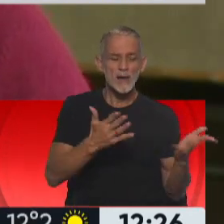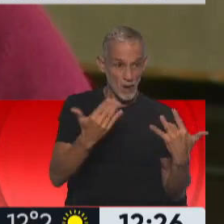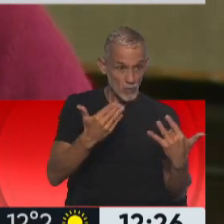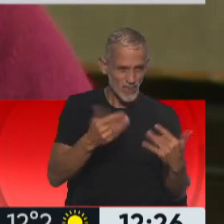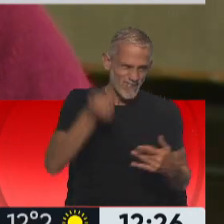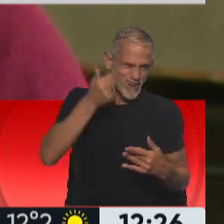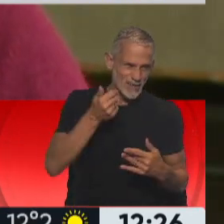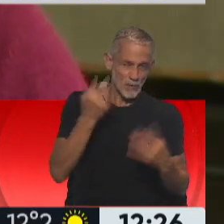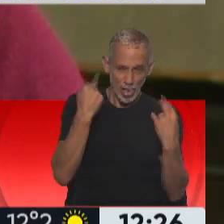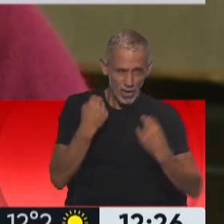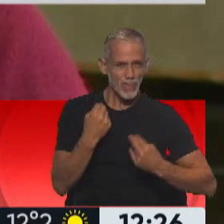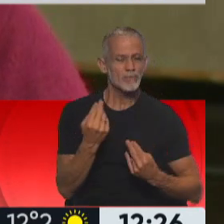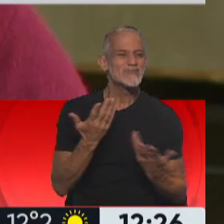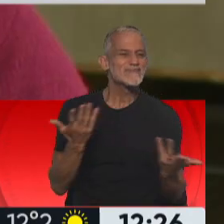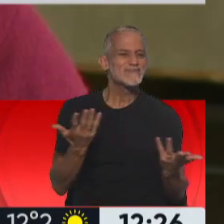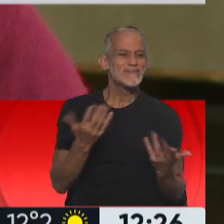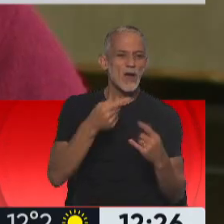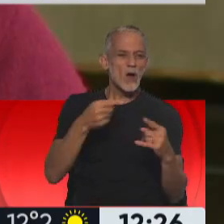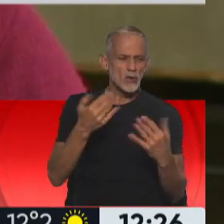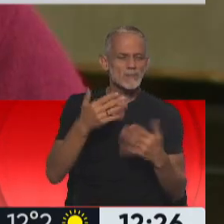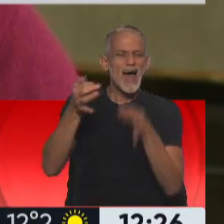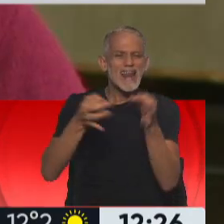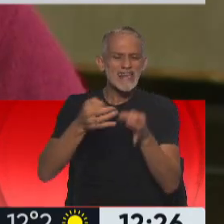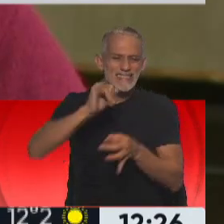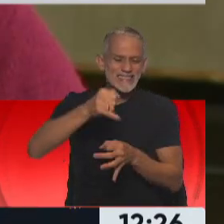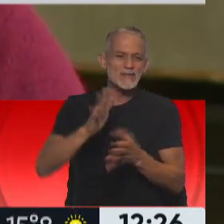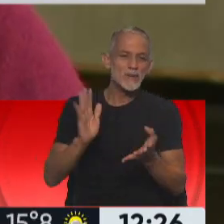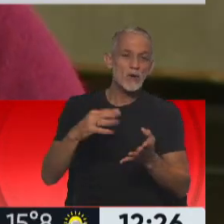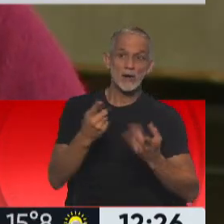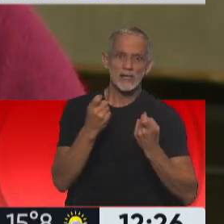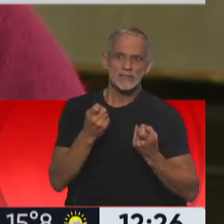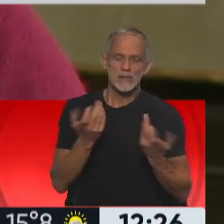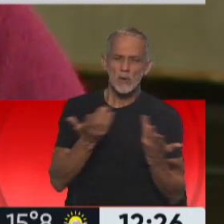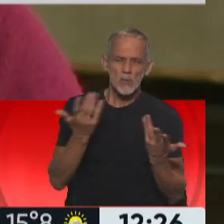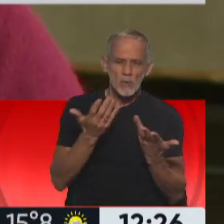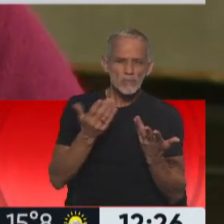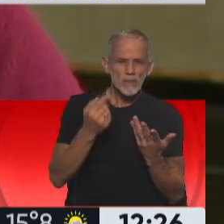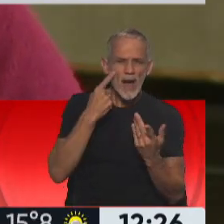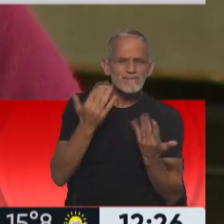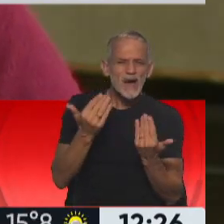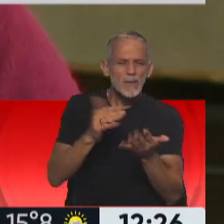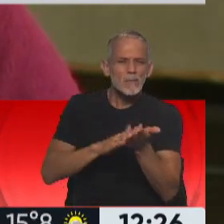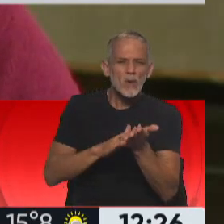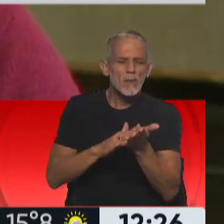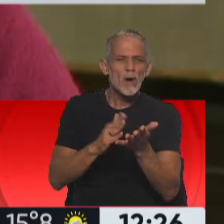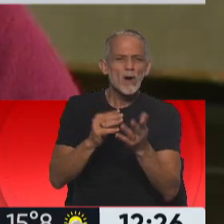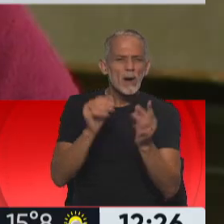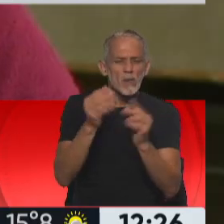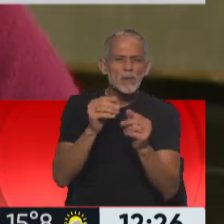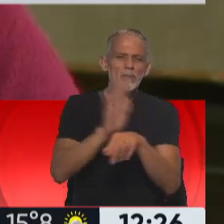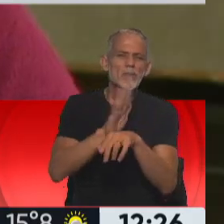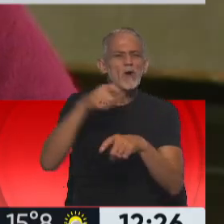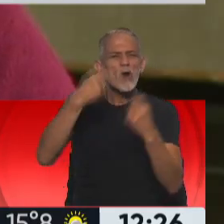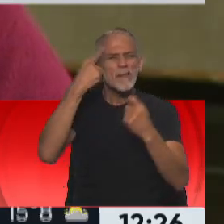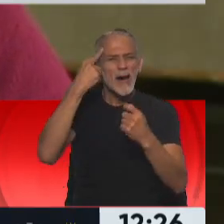esto? Que muchas cosas se pueden analizar, pero hacen falta las piezas. Y a veces no hacen falta todas, pero algunas sí. En